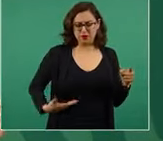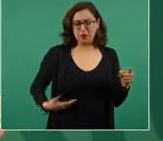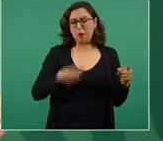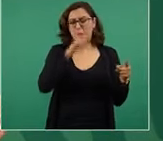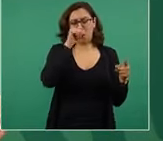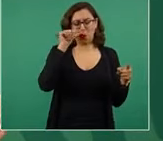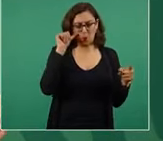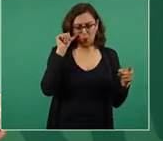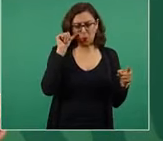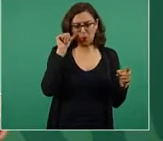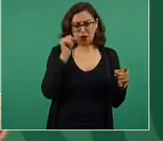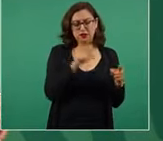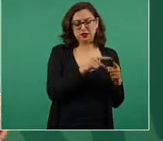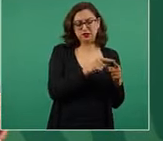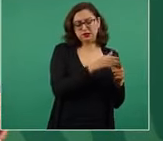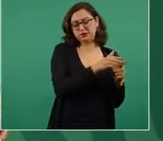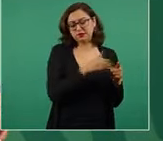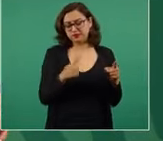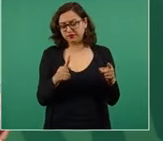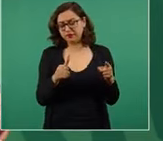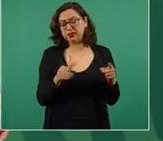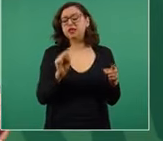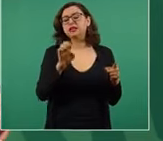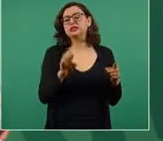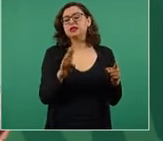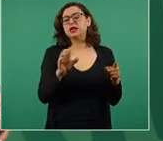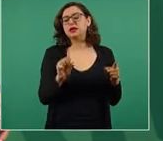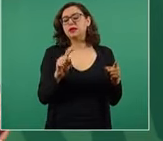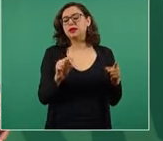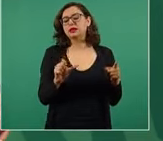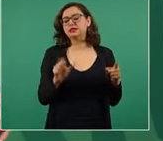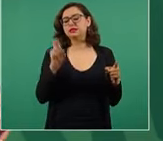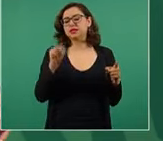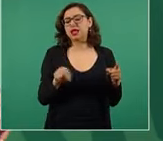Benito Juárez y Sebastián Lerdo de Tejada.